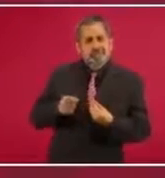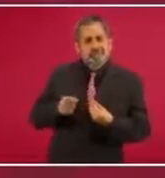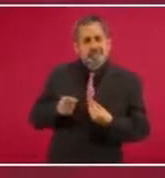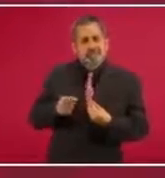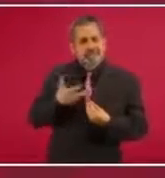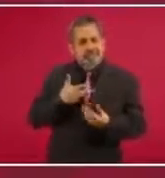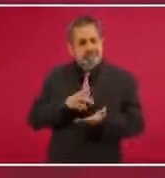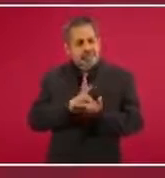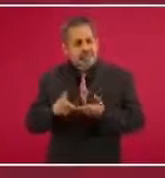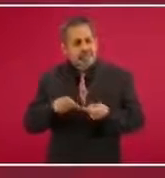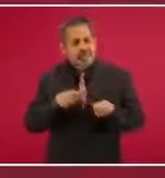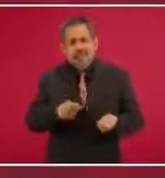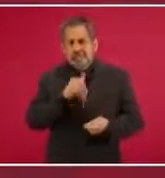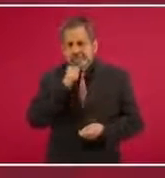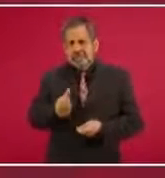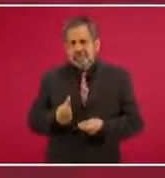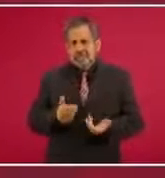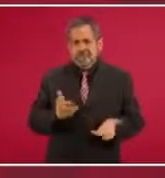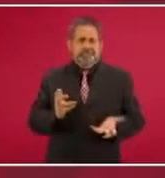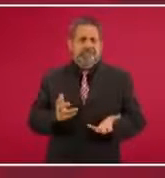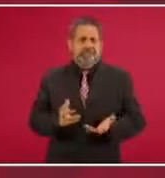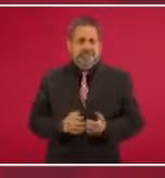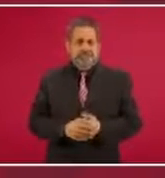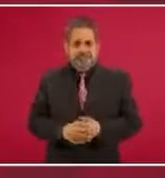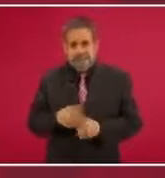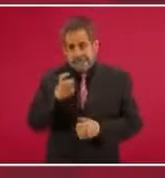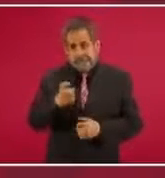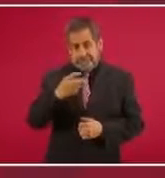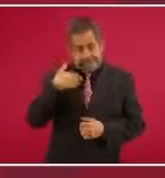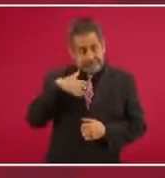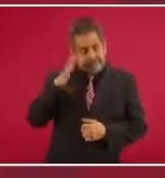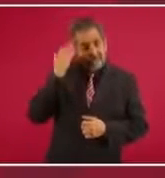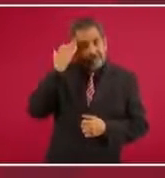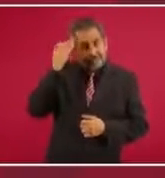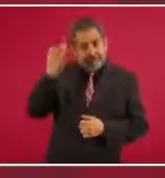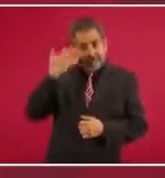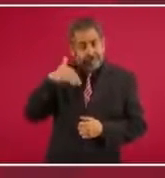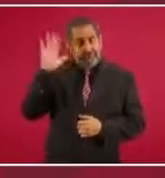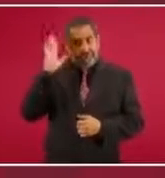ningún derecho en ese entonces